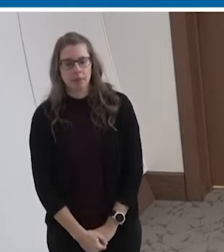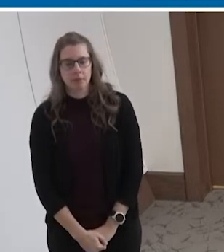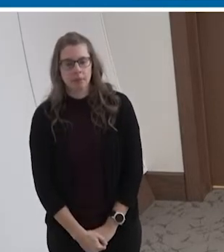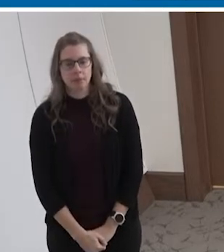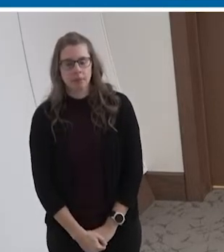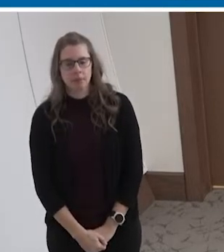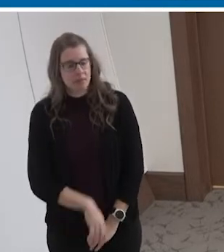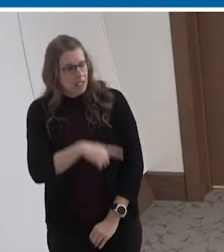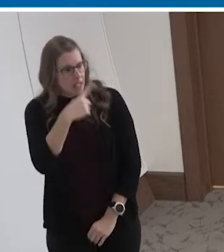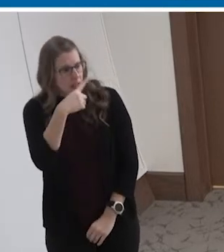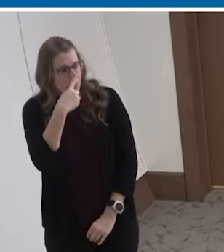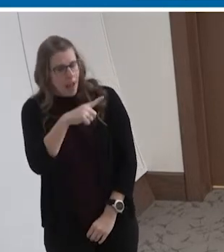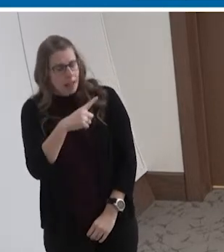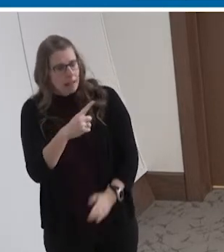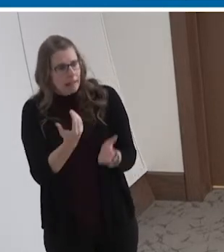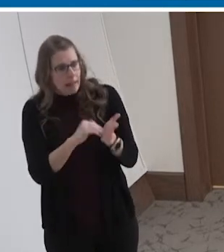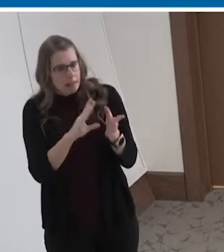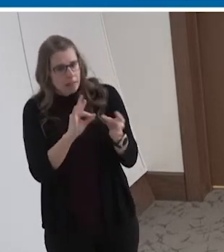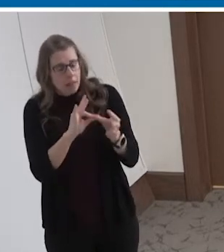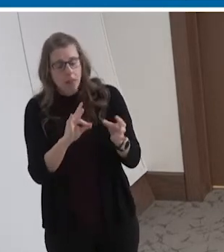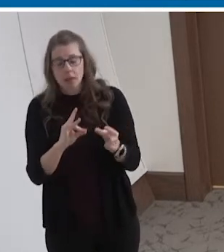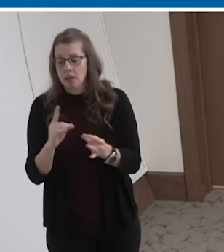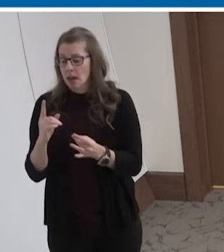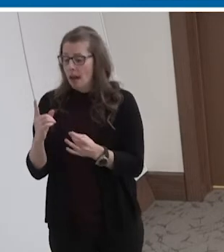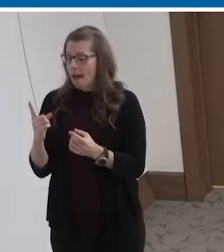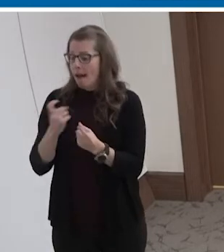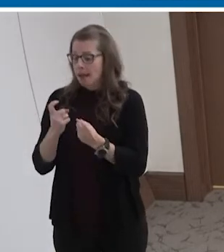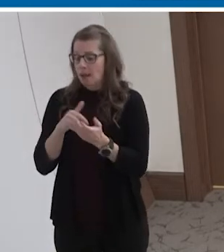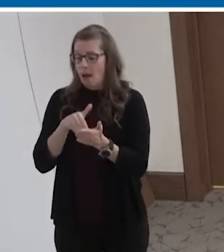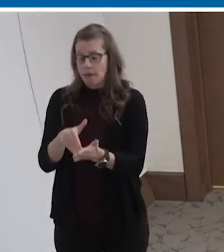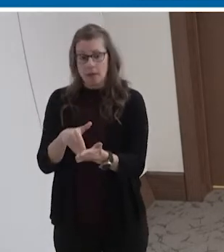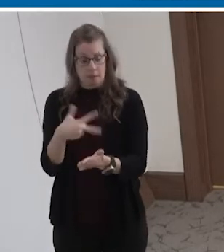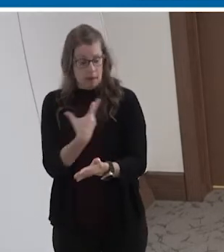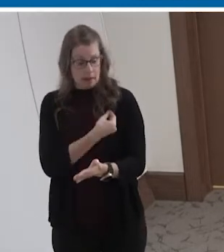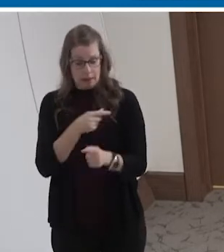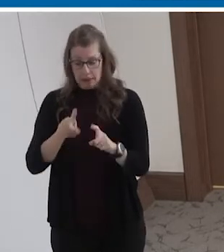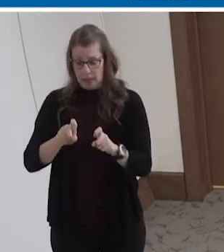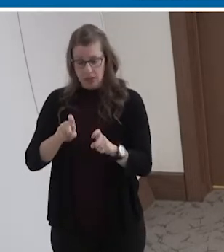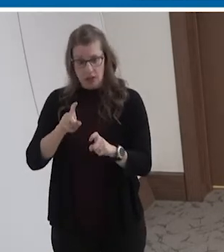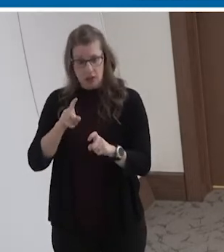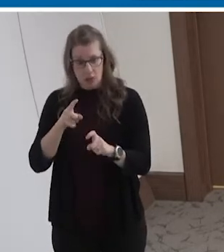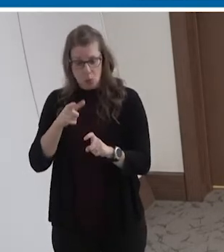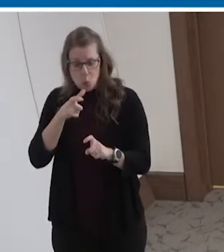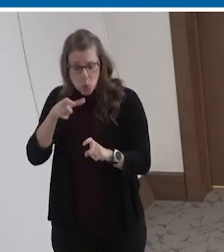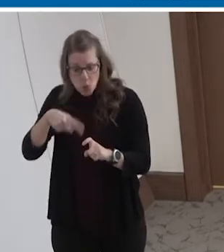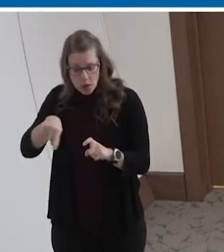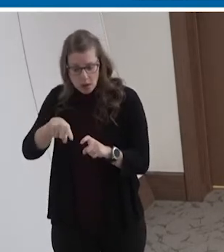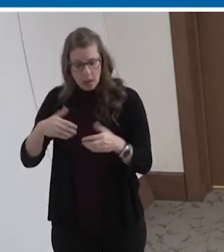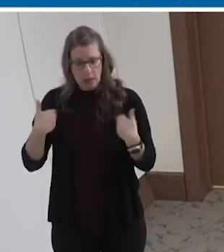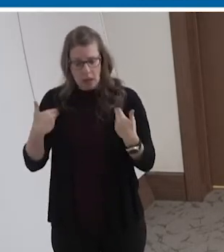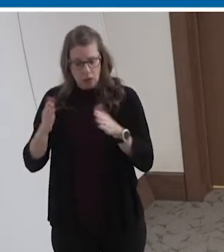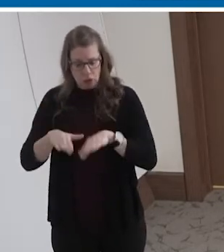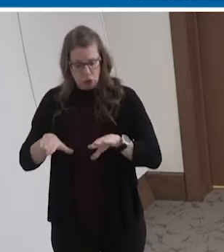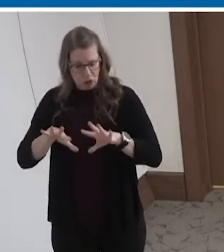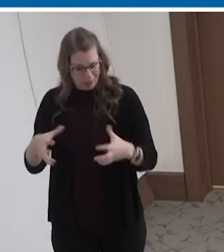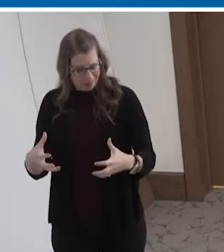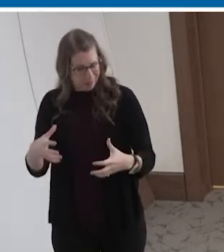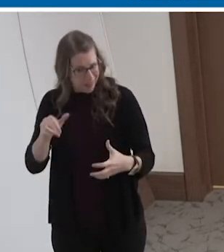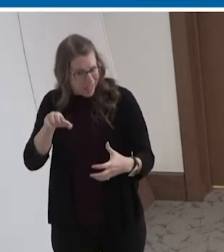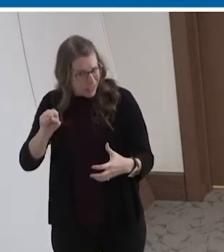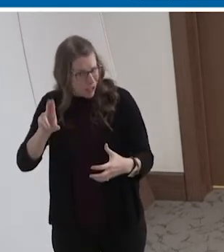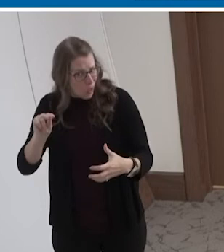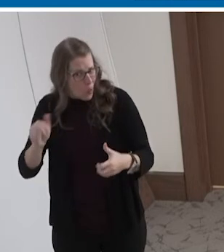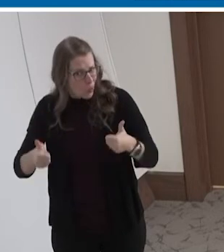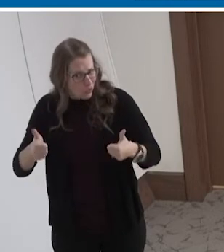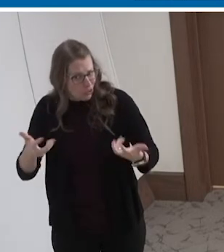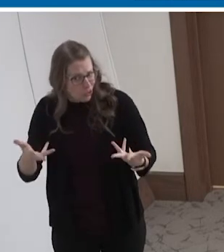sorry, can you repeat that? Yeah, we get asked whether the vaccine was even tested in young children. Ya, nos preguntan